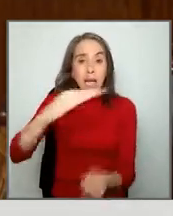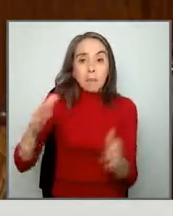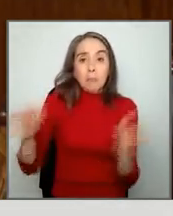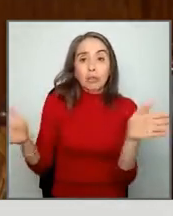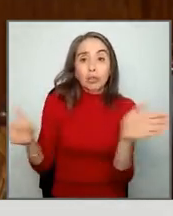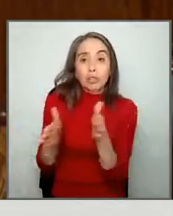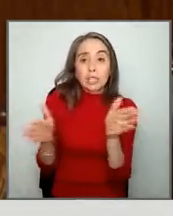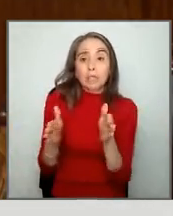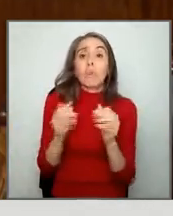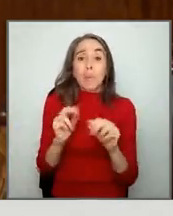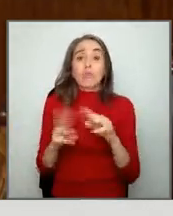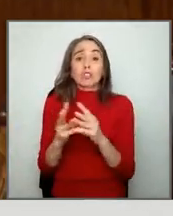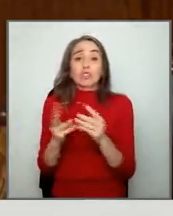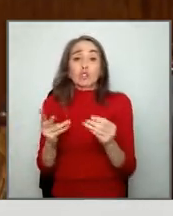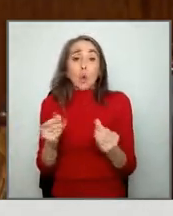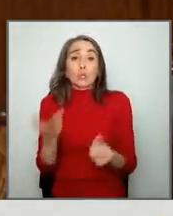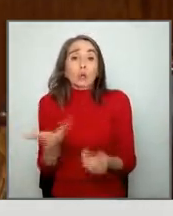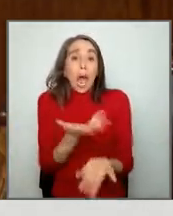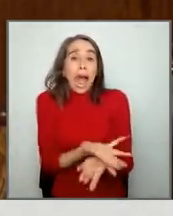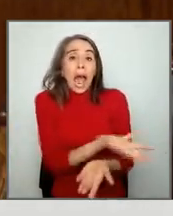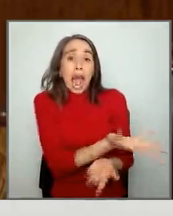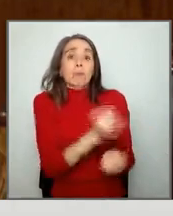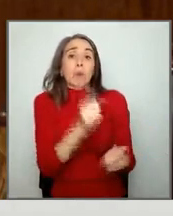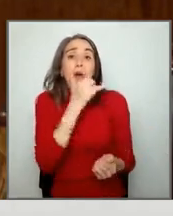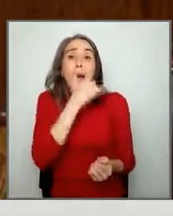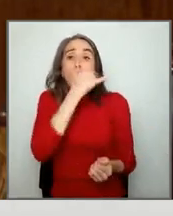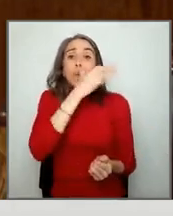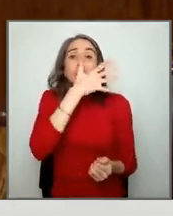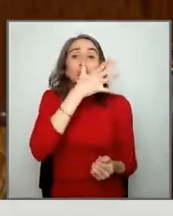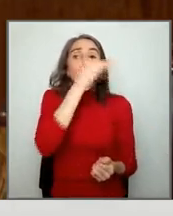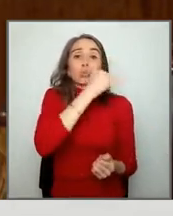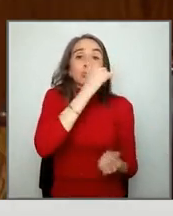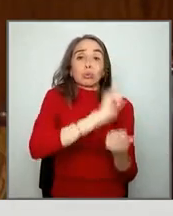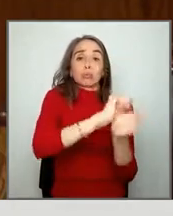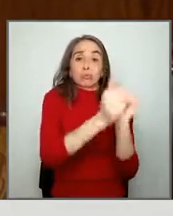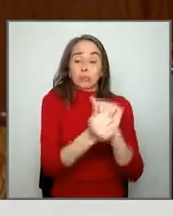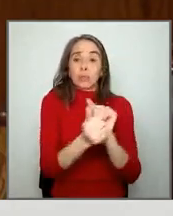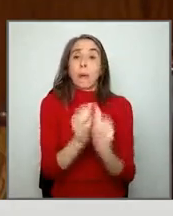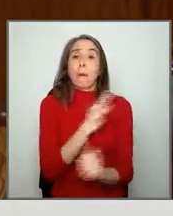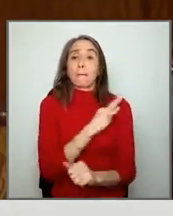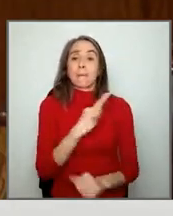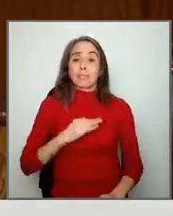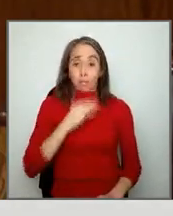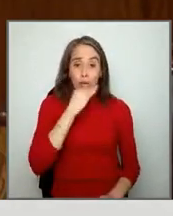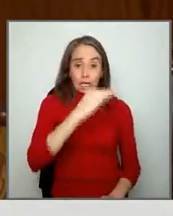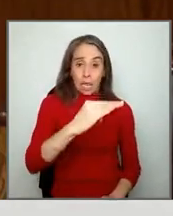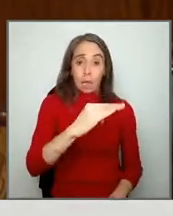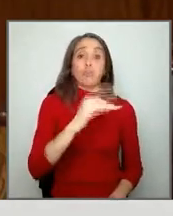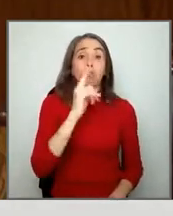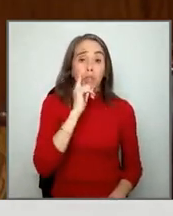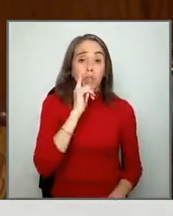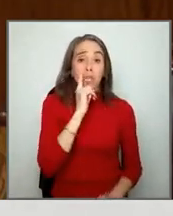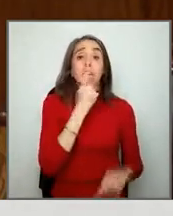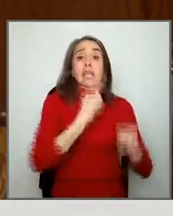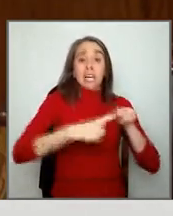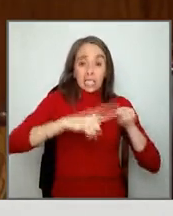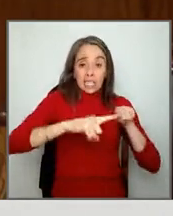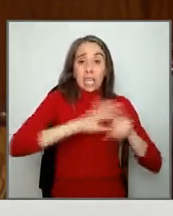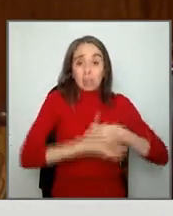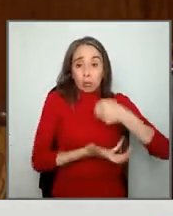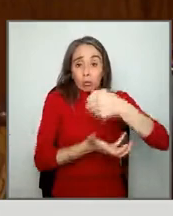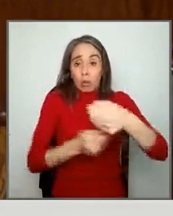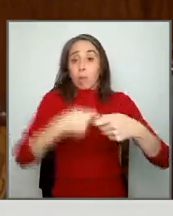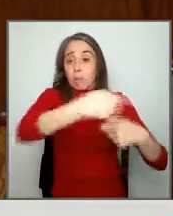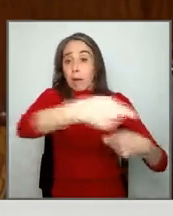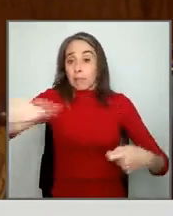mano y respecto de las cuales el Ministerio de agricultura cuenta con instrumentos que pueden financiarlas durante la tramitación de este